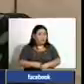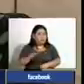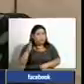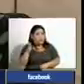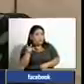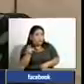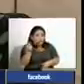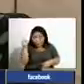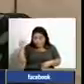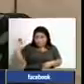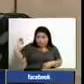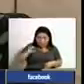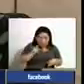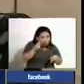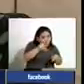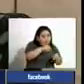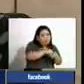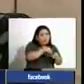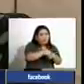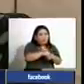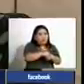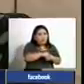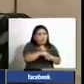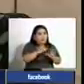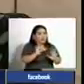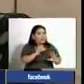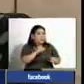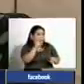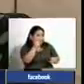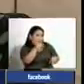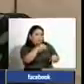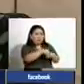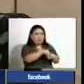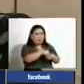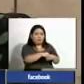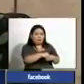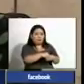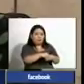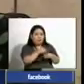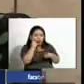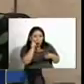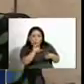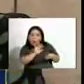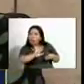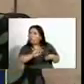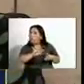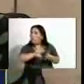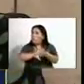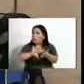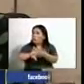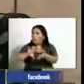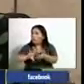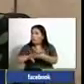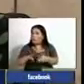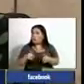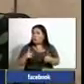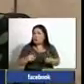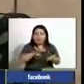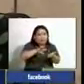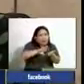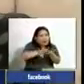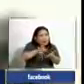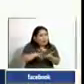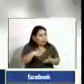lo mucho o lo poco que se tenga, tratar de llevarlo, ir usando nada más en lo adecuado, ir gastando